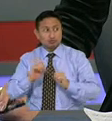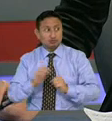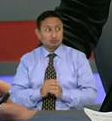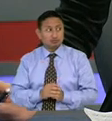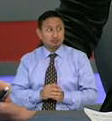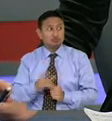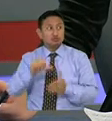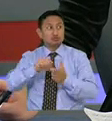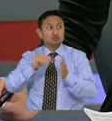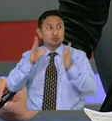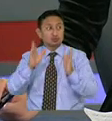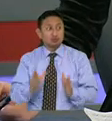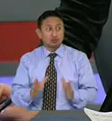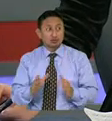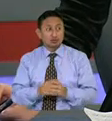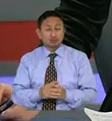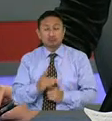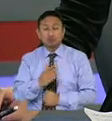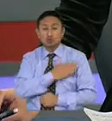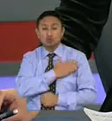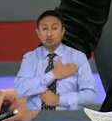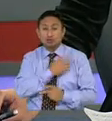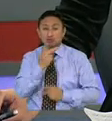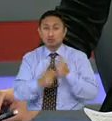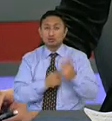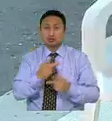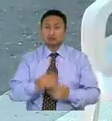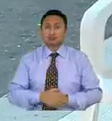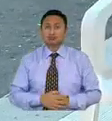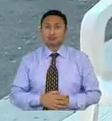la ciudadanía tenga confianza en el proceso.